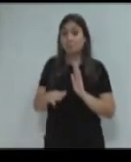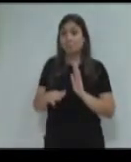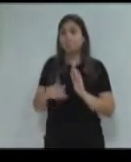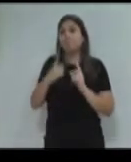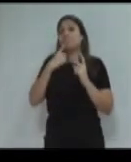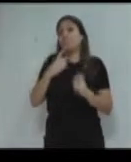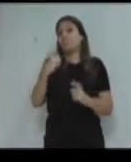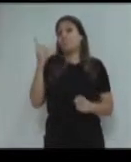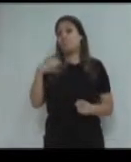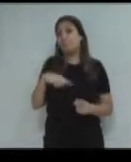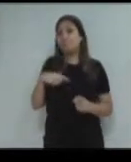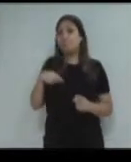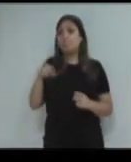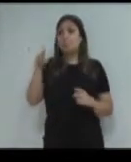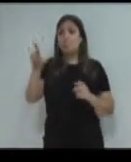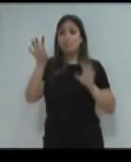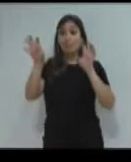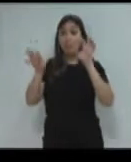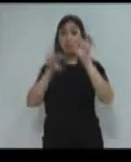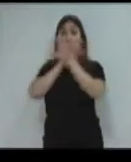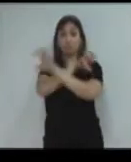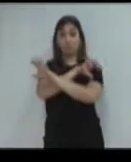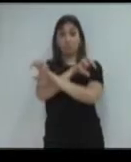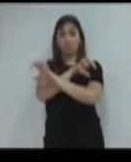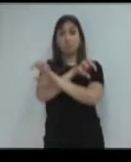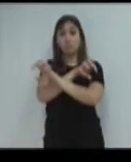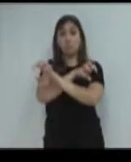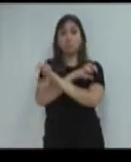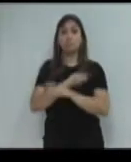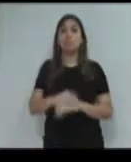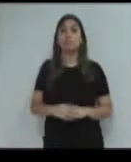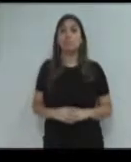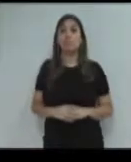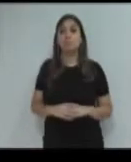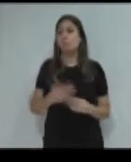en cuenta que una modificación de